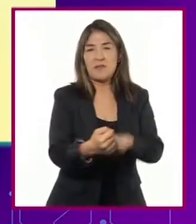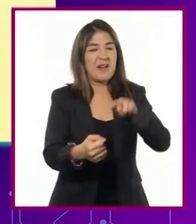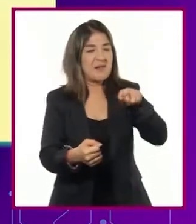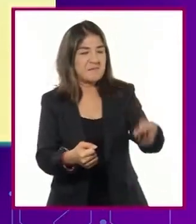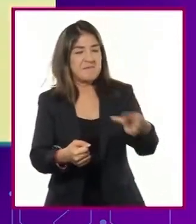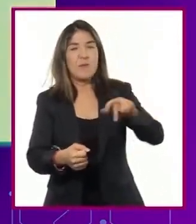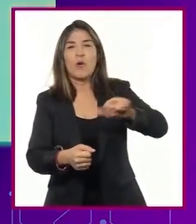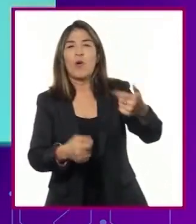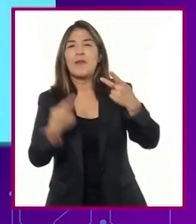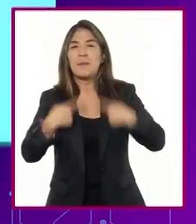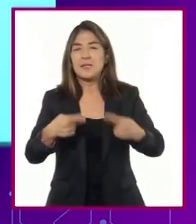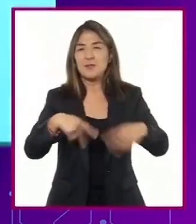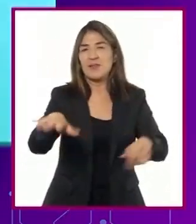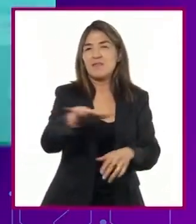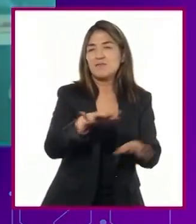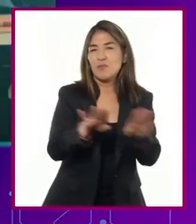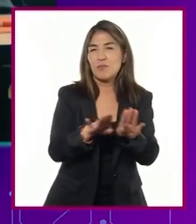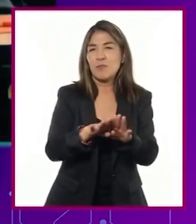otras.